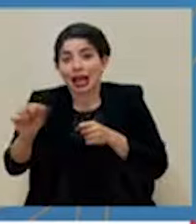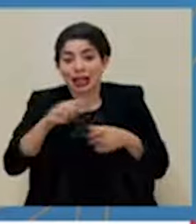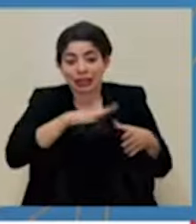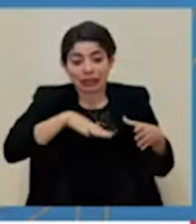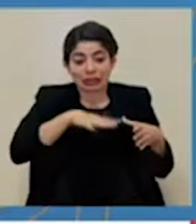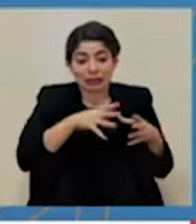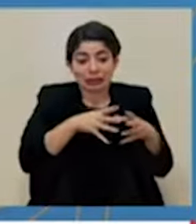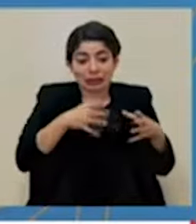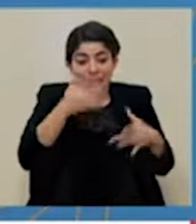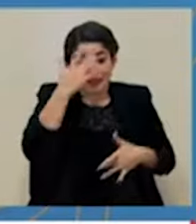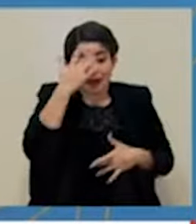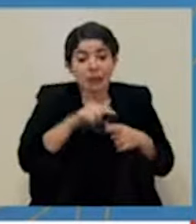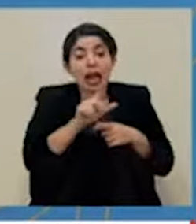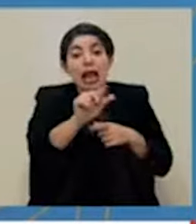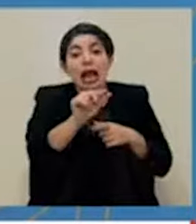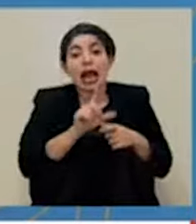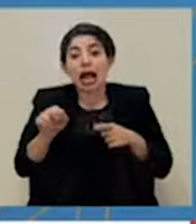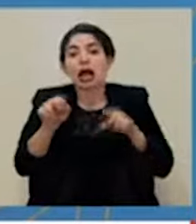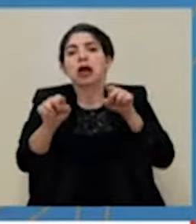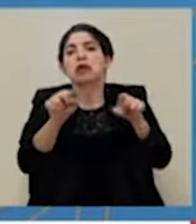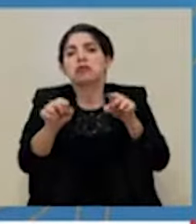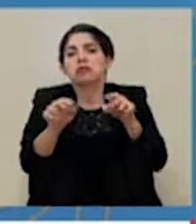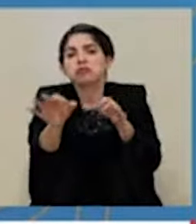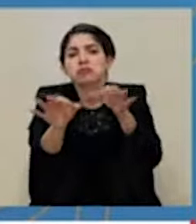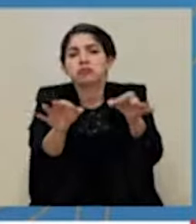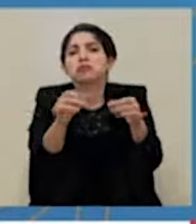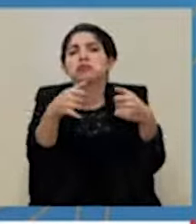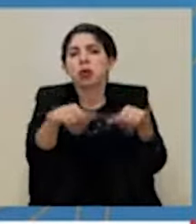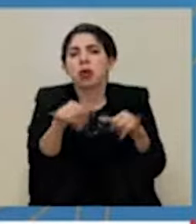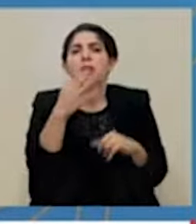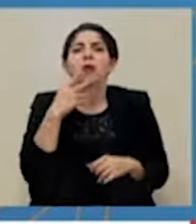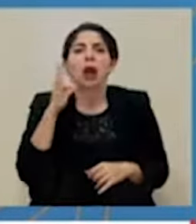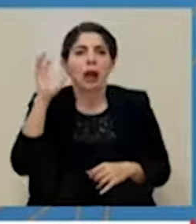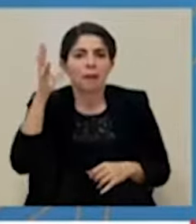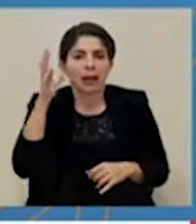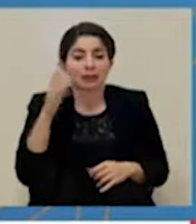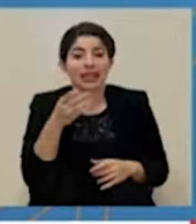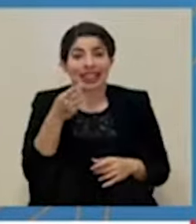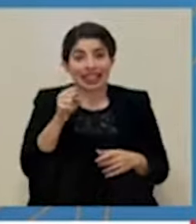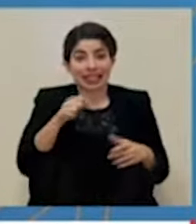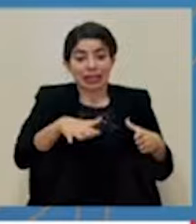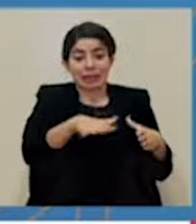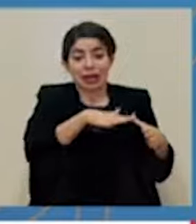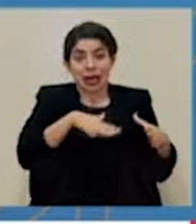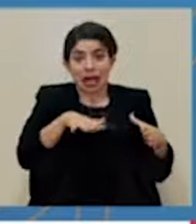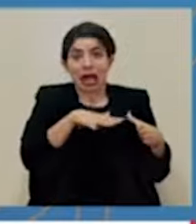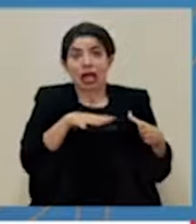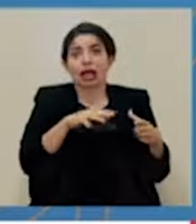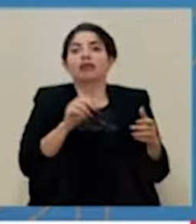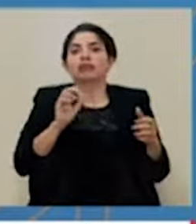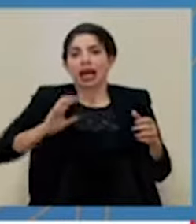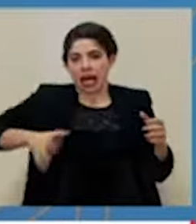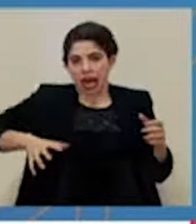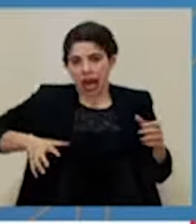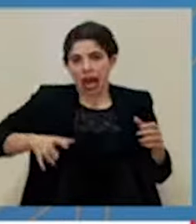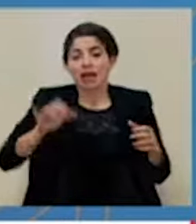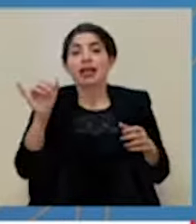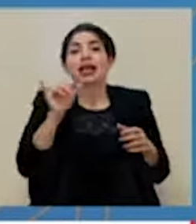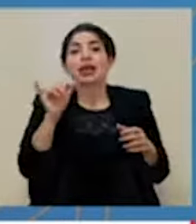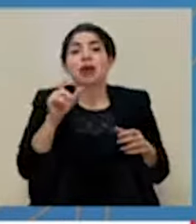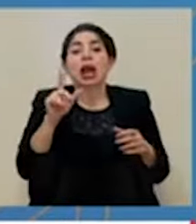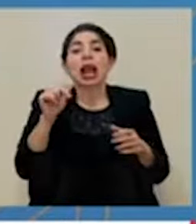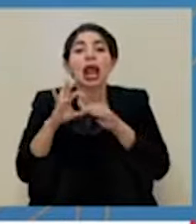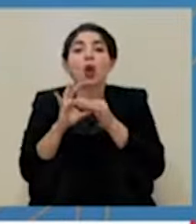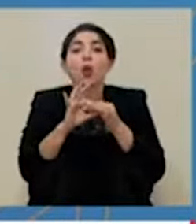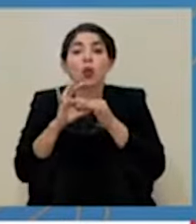se concentran los casos, se mantiene en condición de alerta amarilla. Desamparados entonces pasa a la alerta naranja, igual que el Cantón de la Unión en